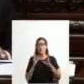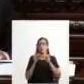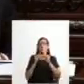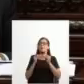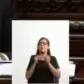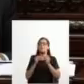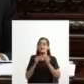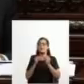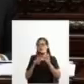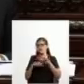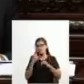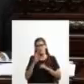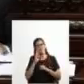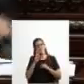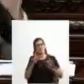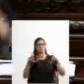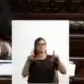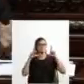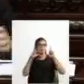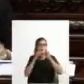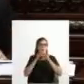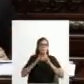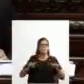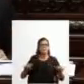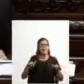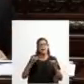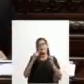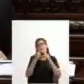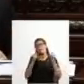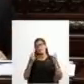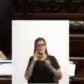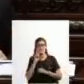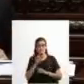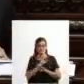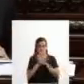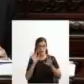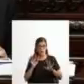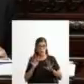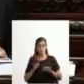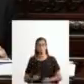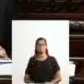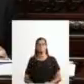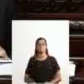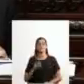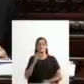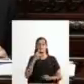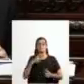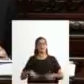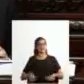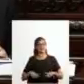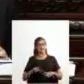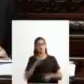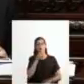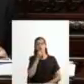compañeros que después vemos en las publicidades y todo ese tipo de cosas, ¿no? Bueno, si en el Ministerio del